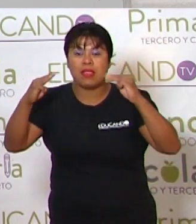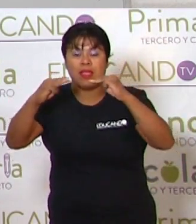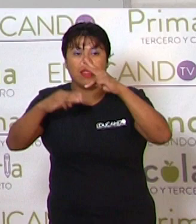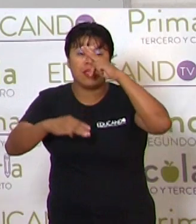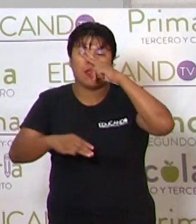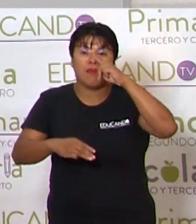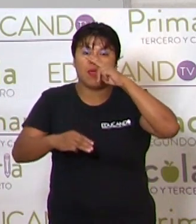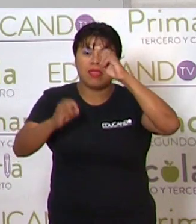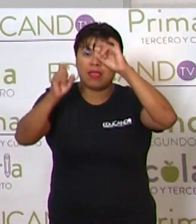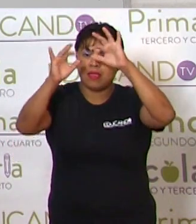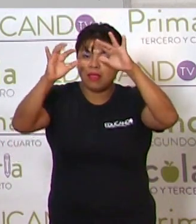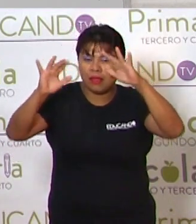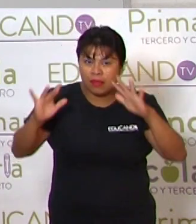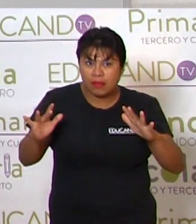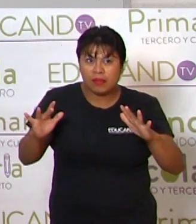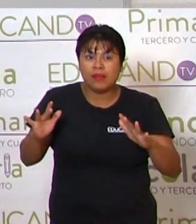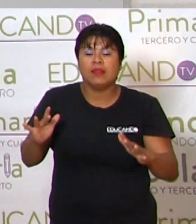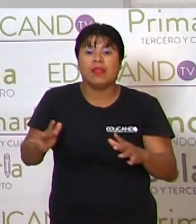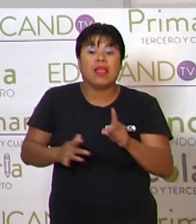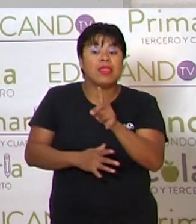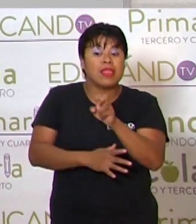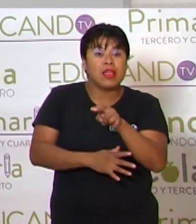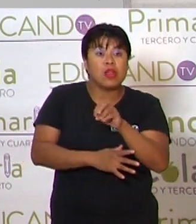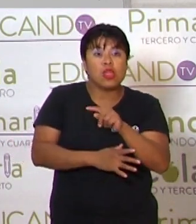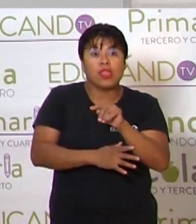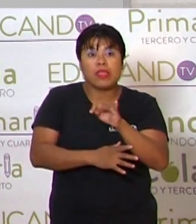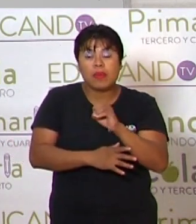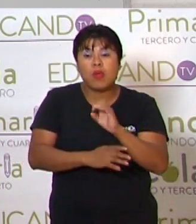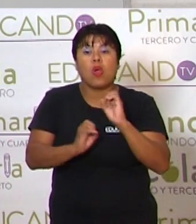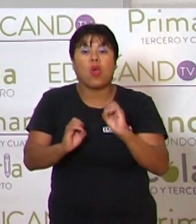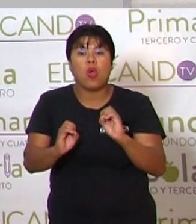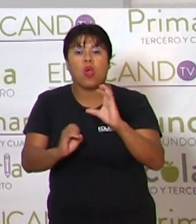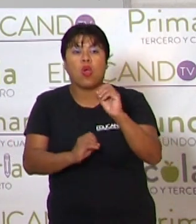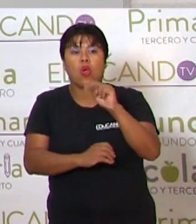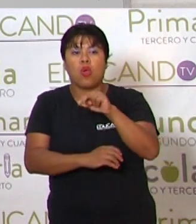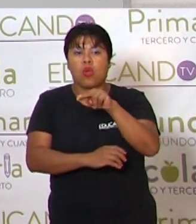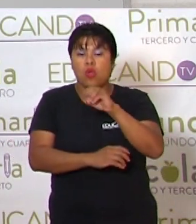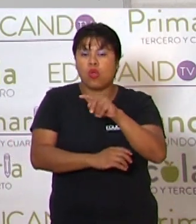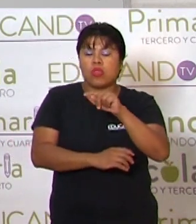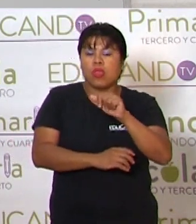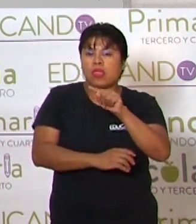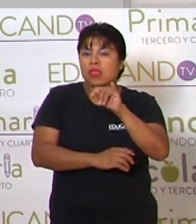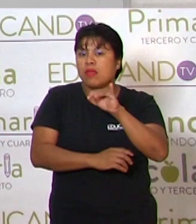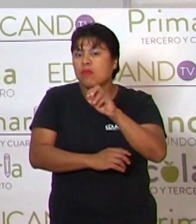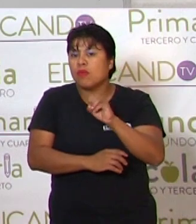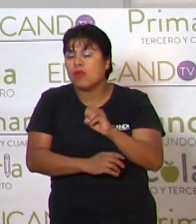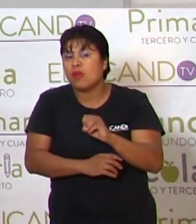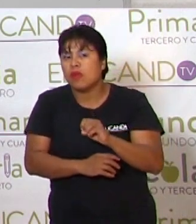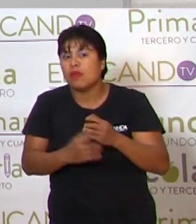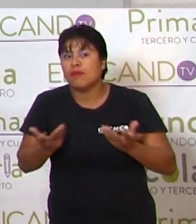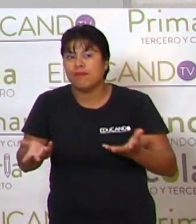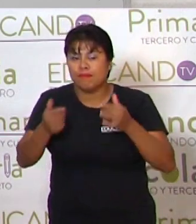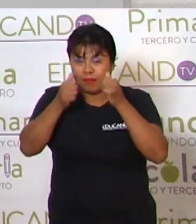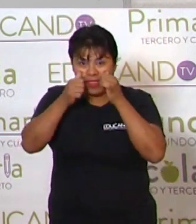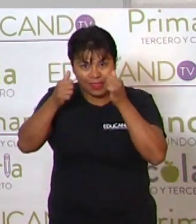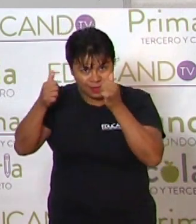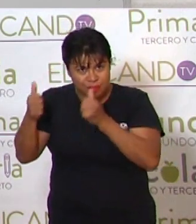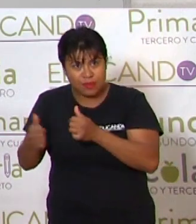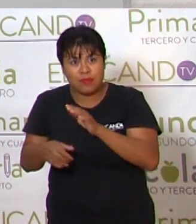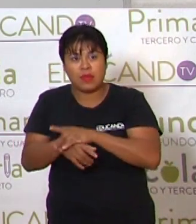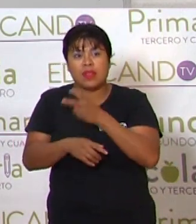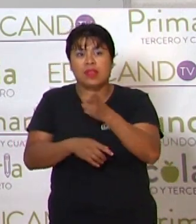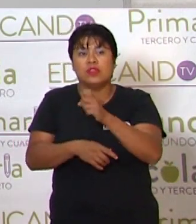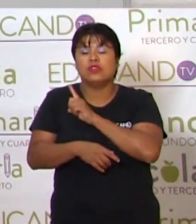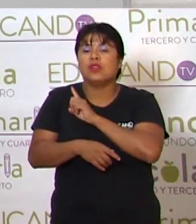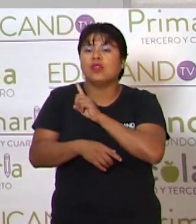montaña nevada, denotativo o connotativo. Mucha atención con esto porque simple